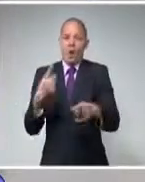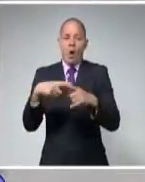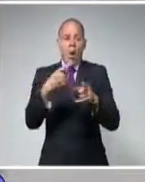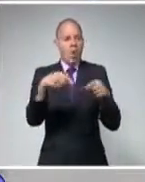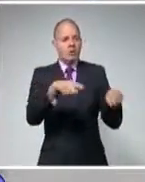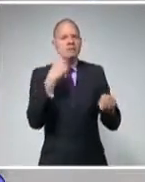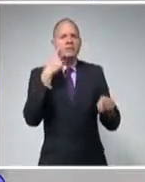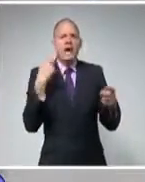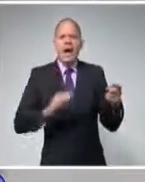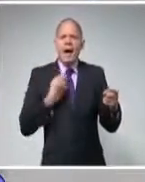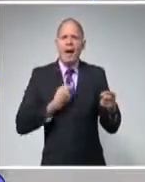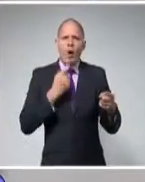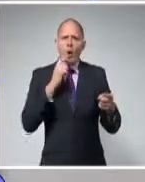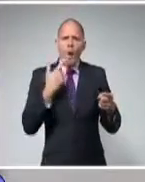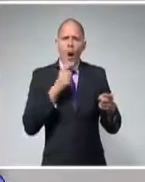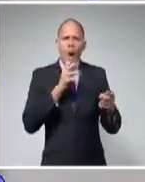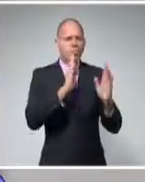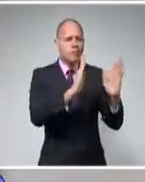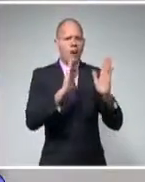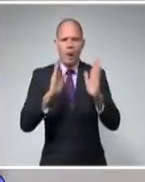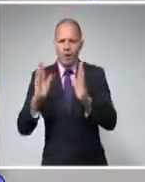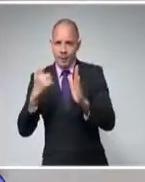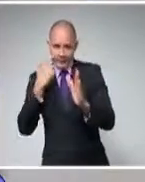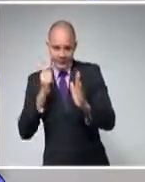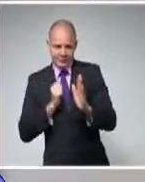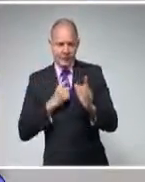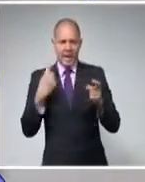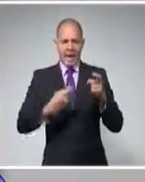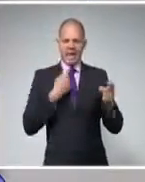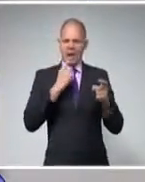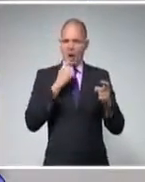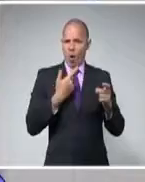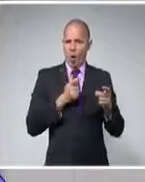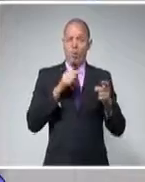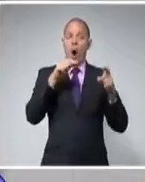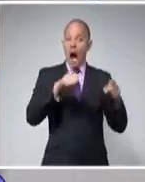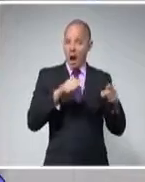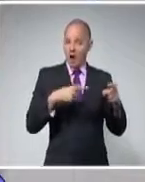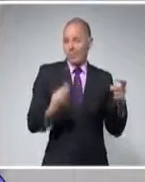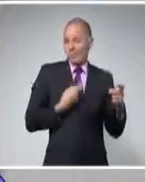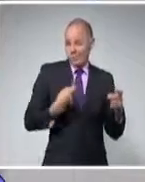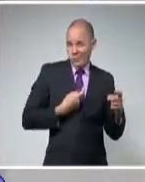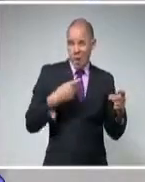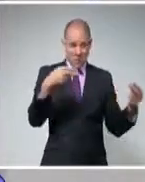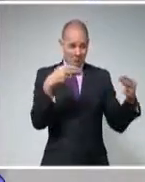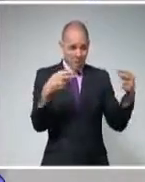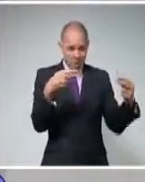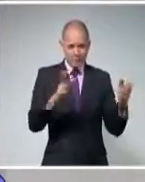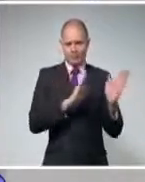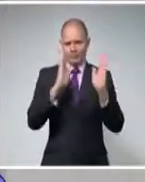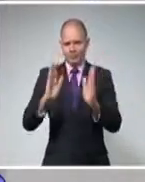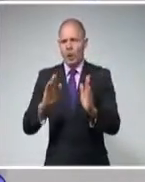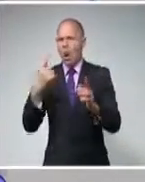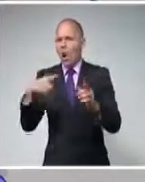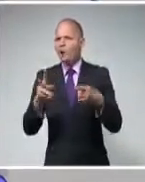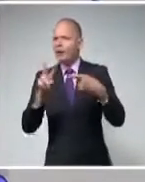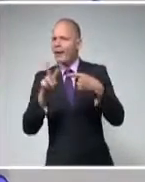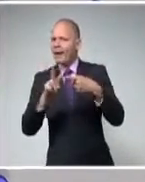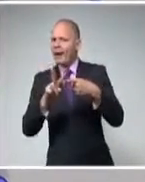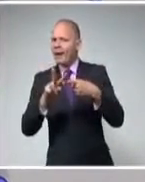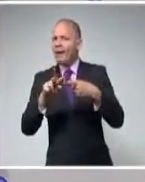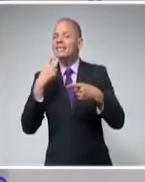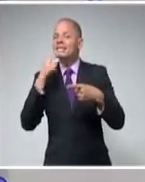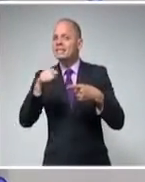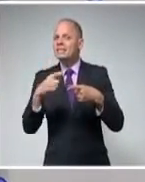vive en tres escenarios: el del terreno, el mediático y el político. Las consecuencias de esta tríada repercuten en la sociedad